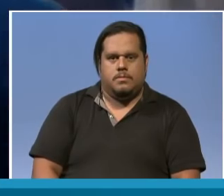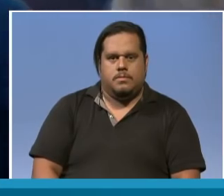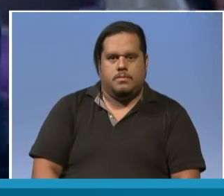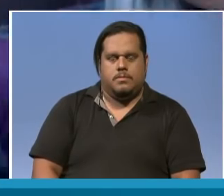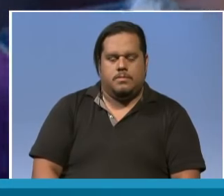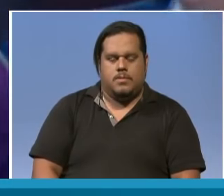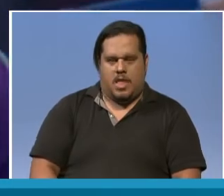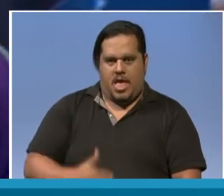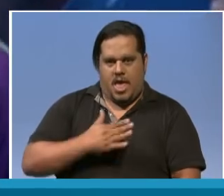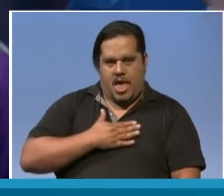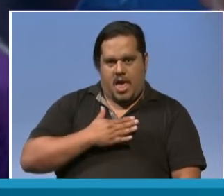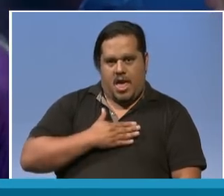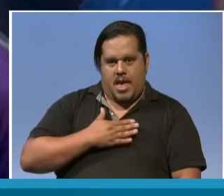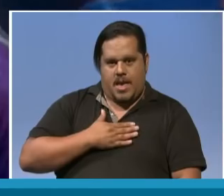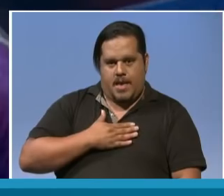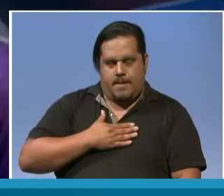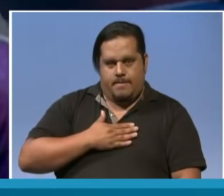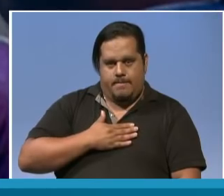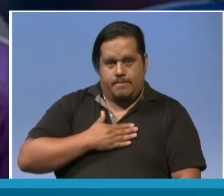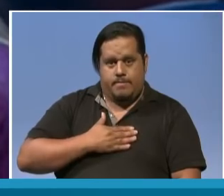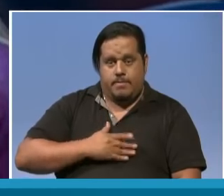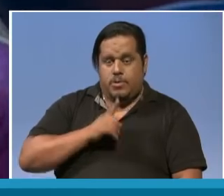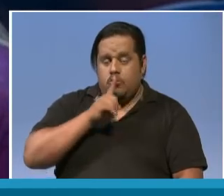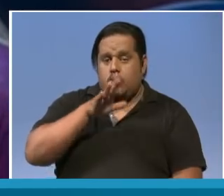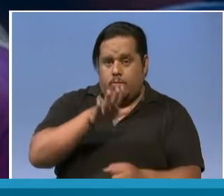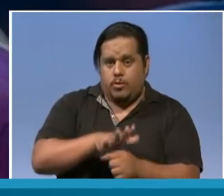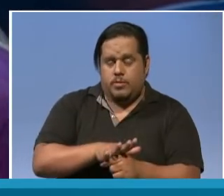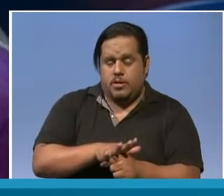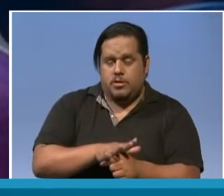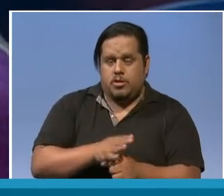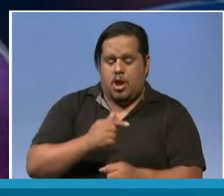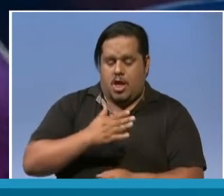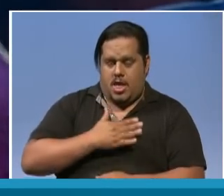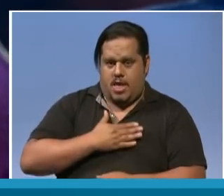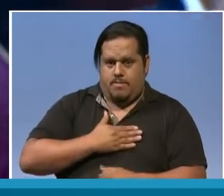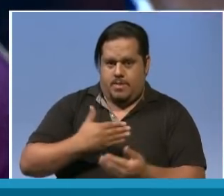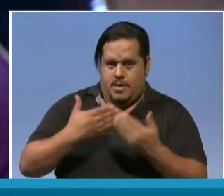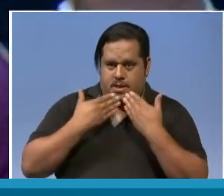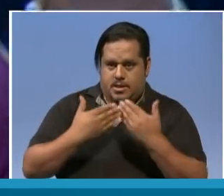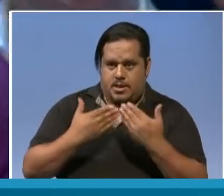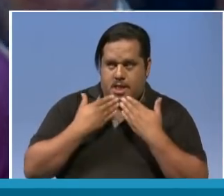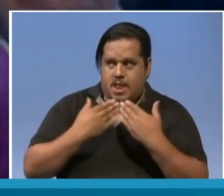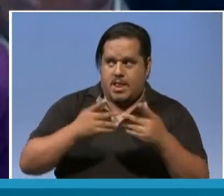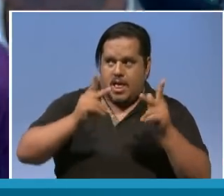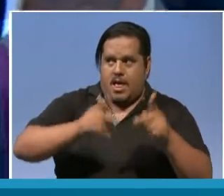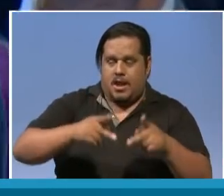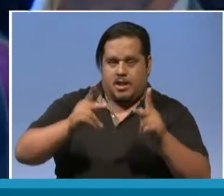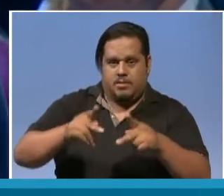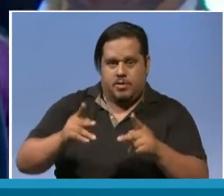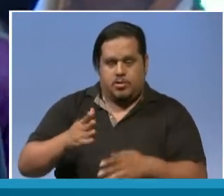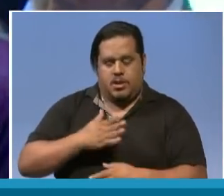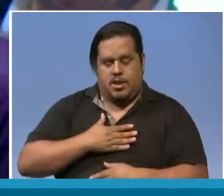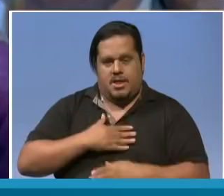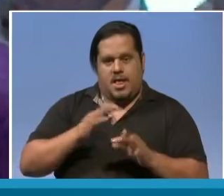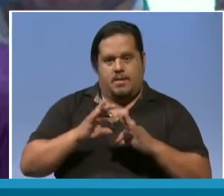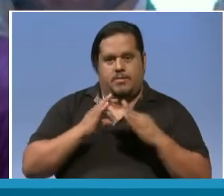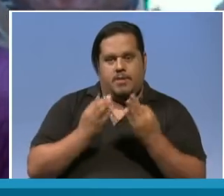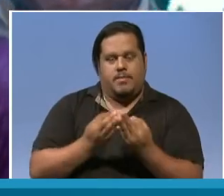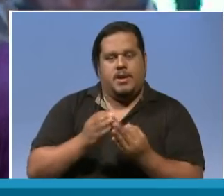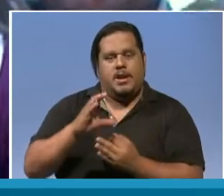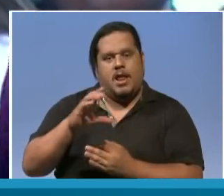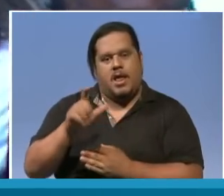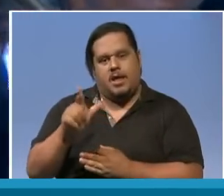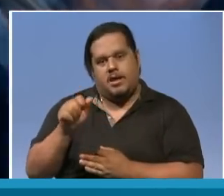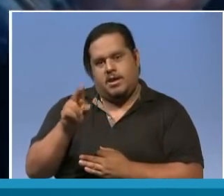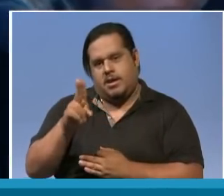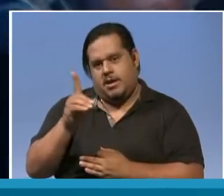Mi compromiso y mi agradecimiento a las personas, a mi familia, a Claudia, a Gabriel,